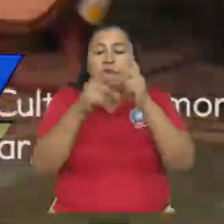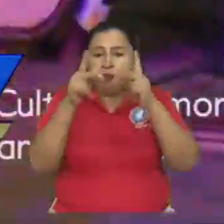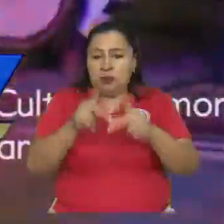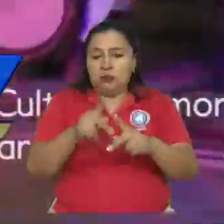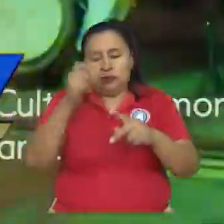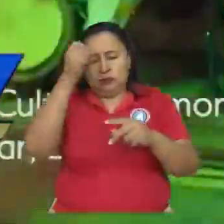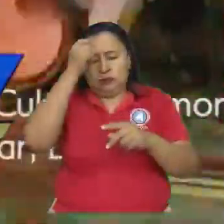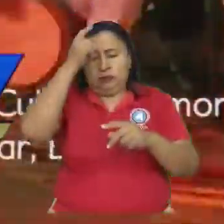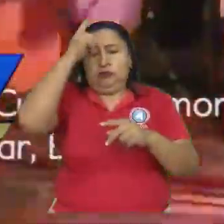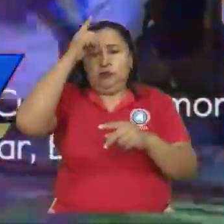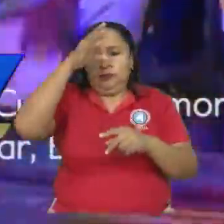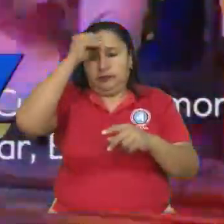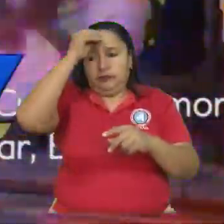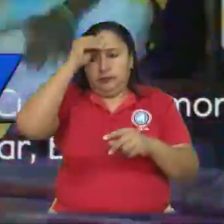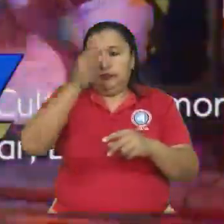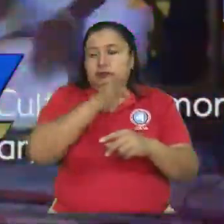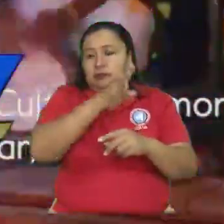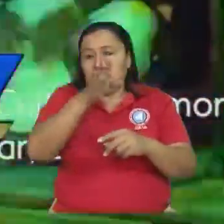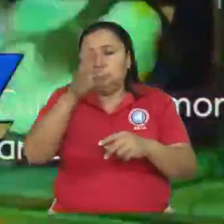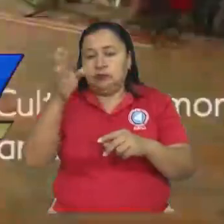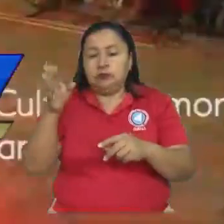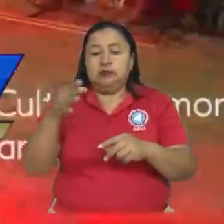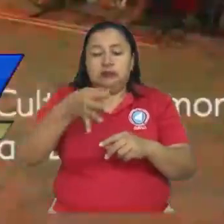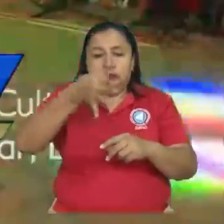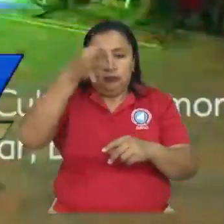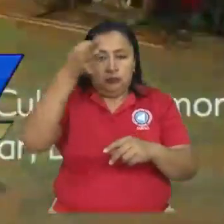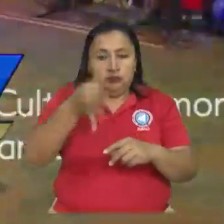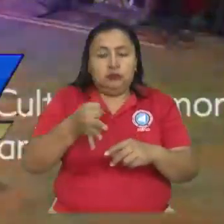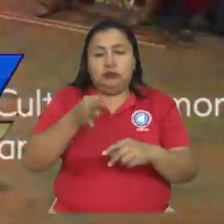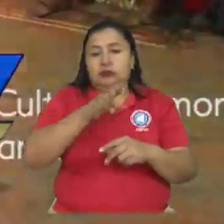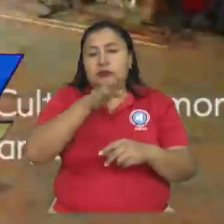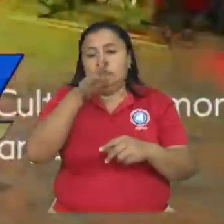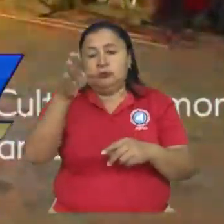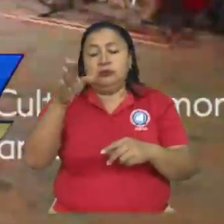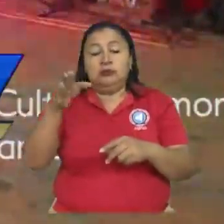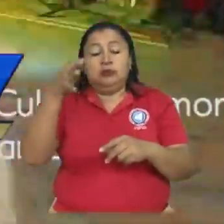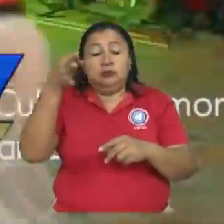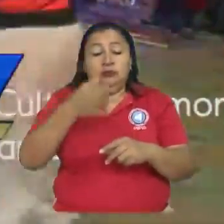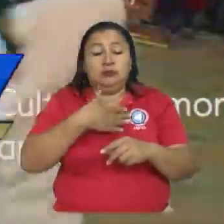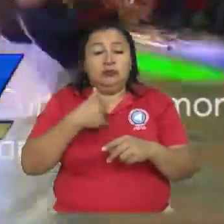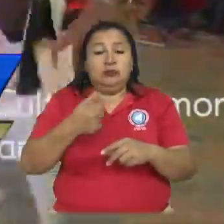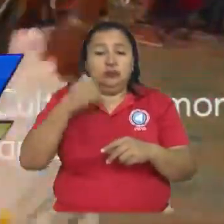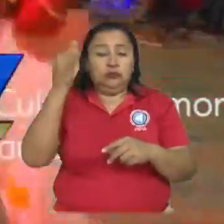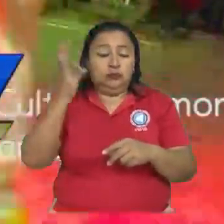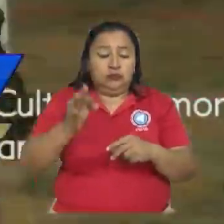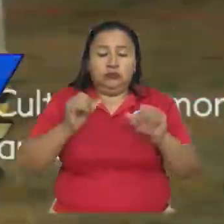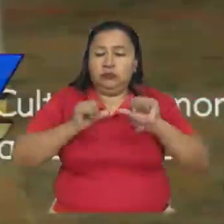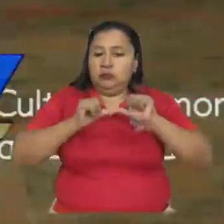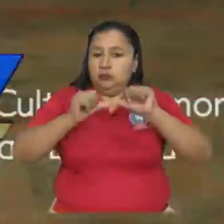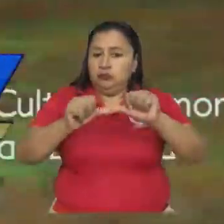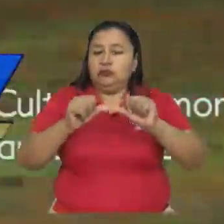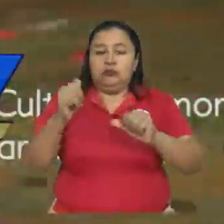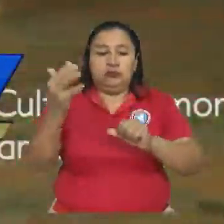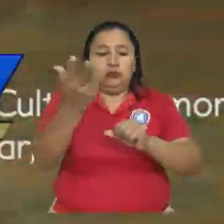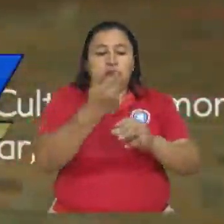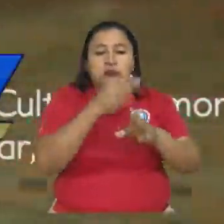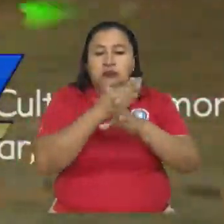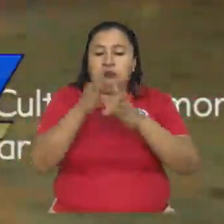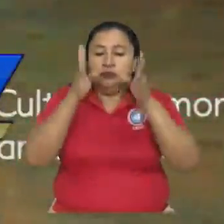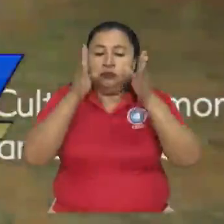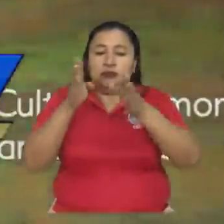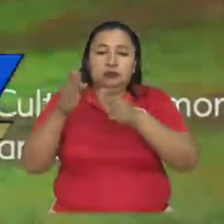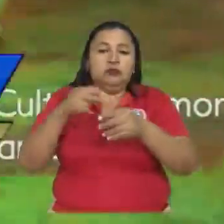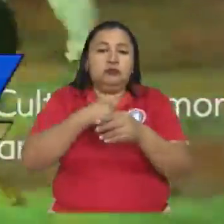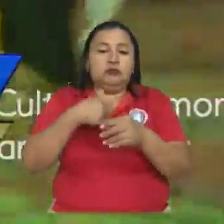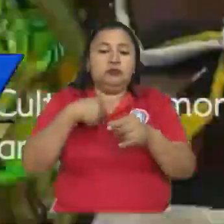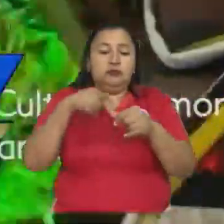humano y la gestión de la calidad, ¿verdad? La gestión y mejora continua de la calidad de productos y servicios. Ahí